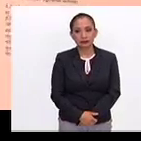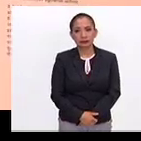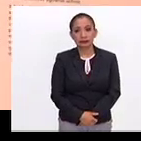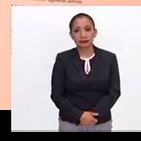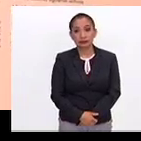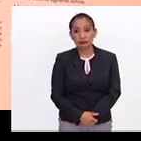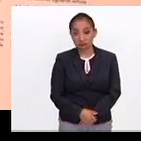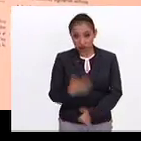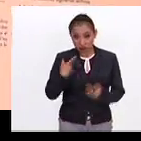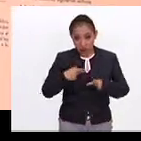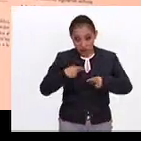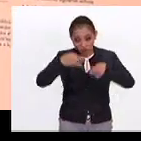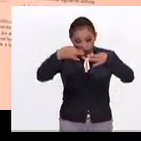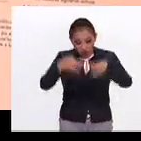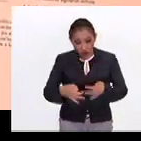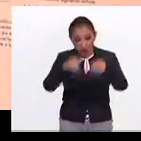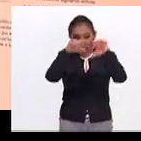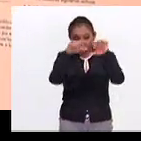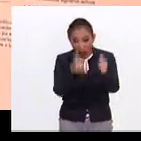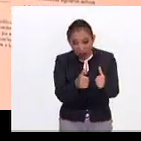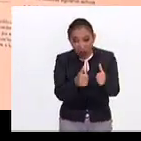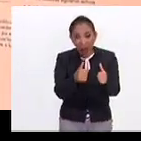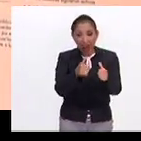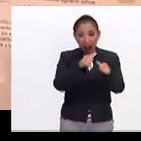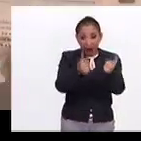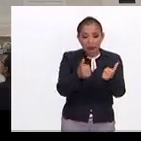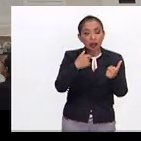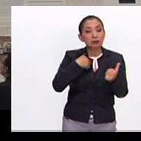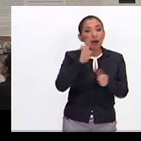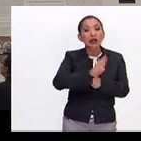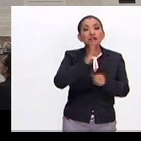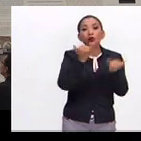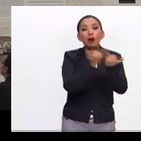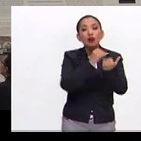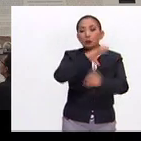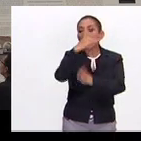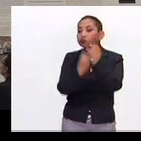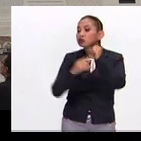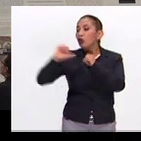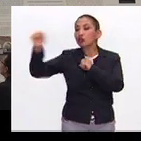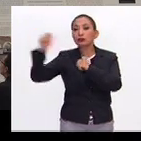Un verdadero artista es exactamente como un refugiado.